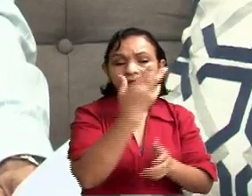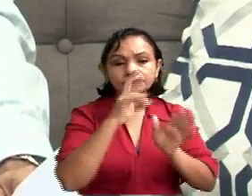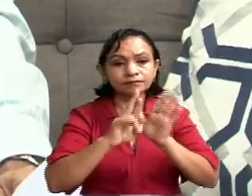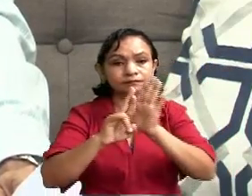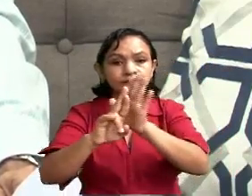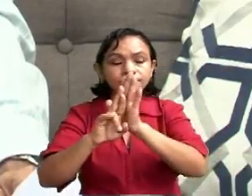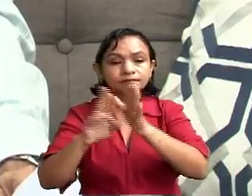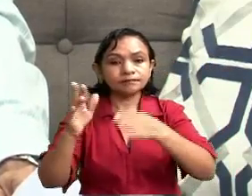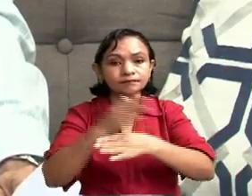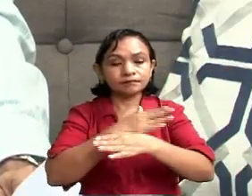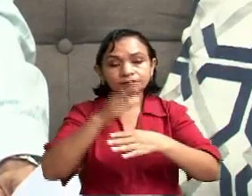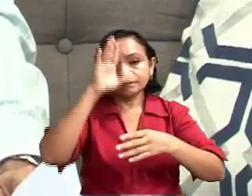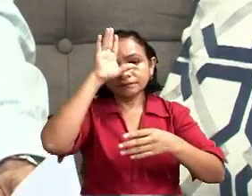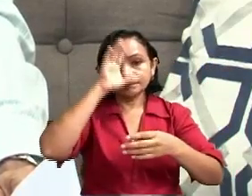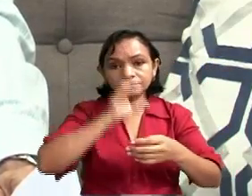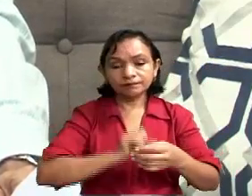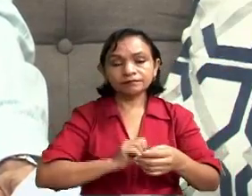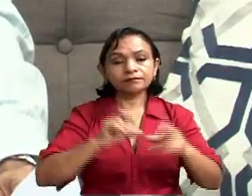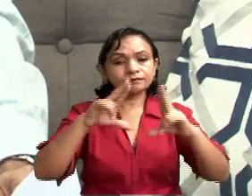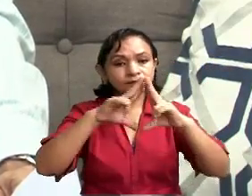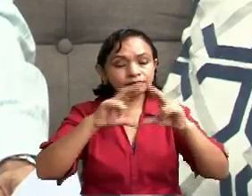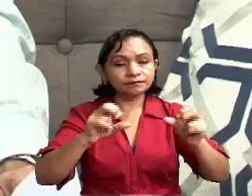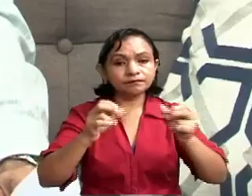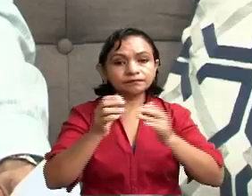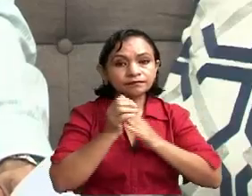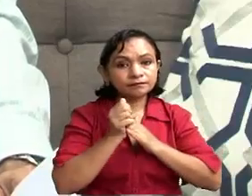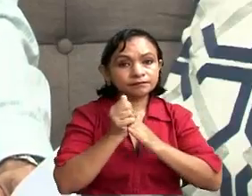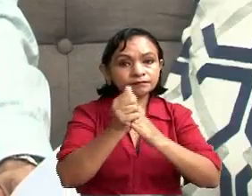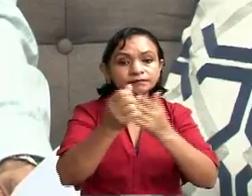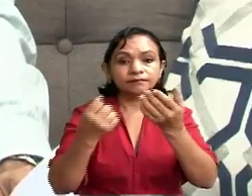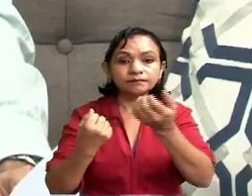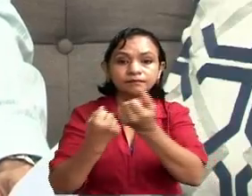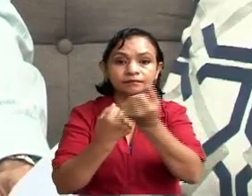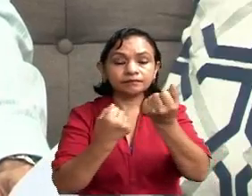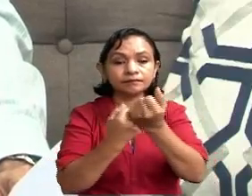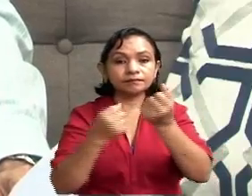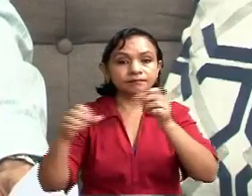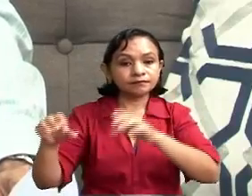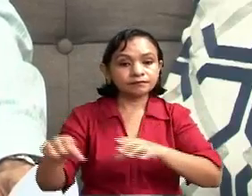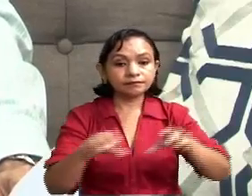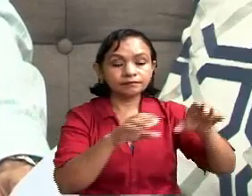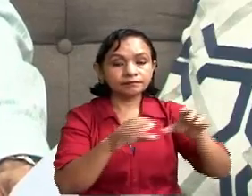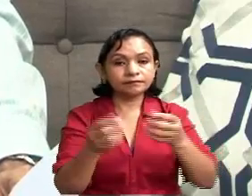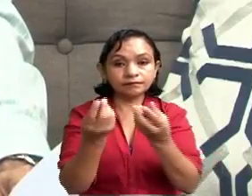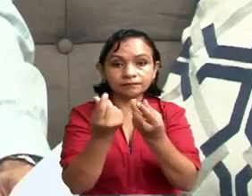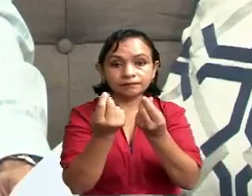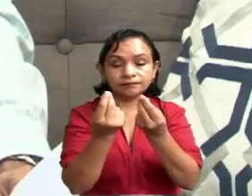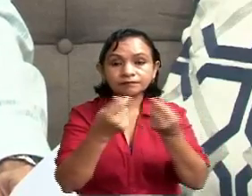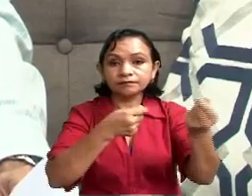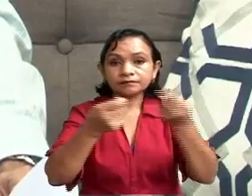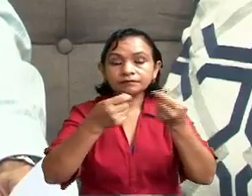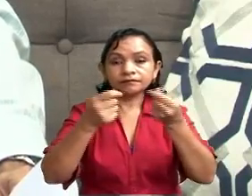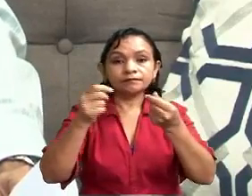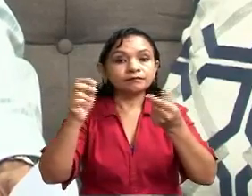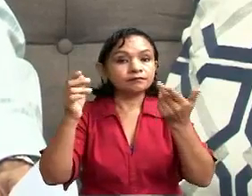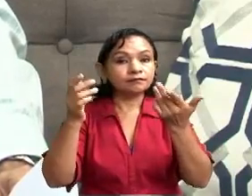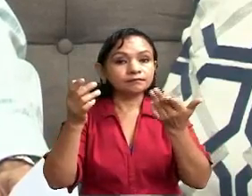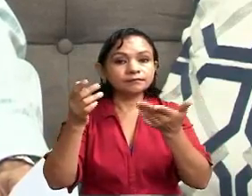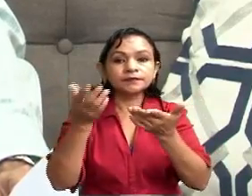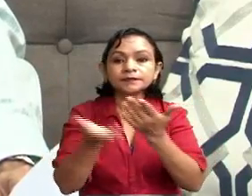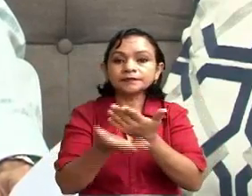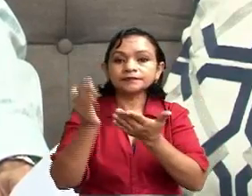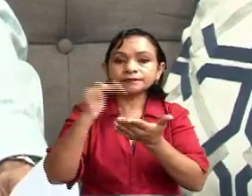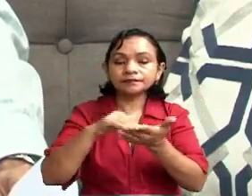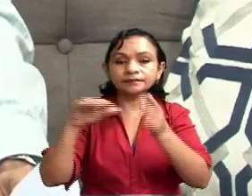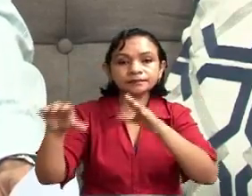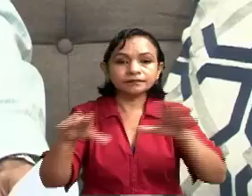representaciones diplomáticas nuestras están en función de apoyar la actividad económica y comercial y de recuperar la